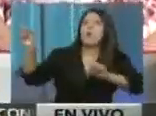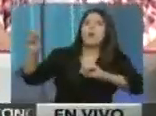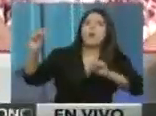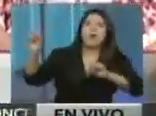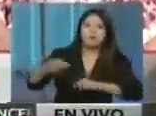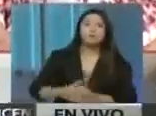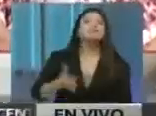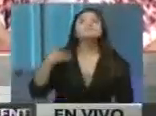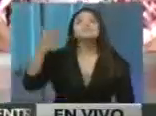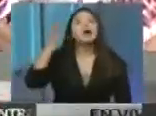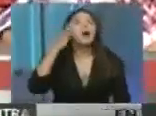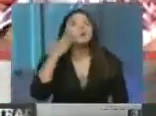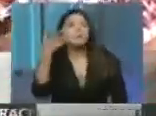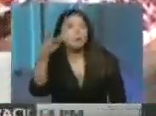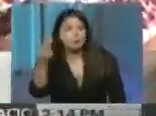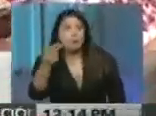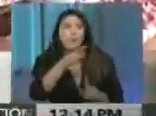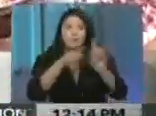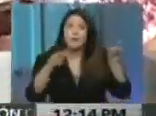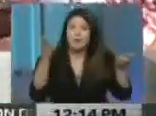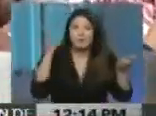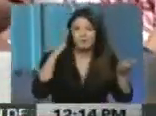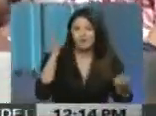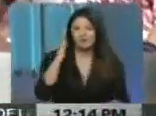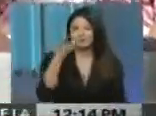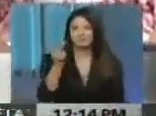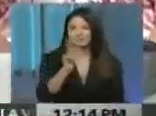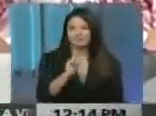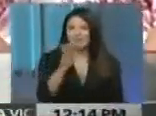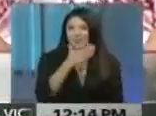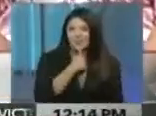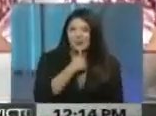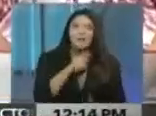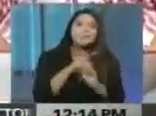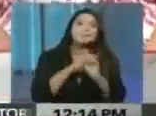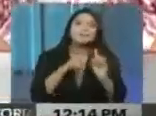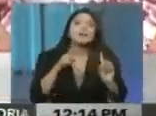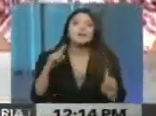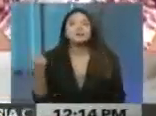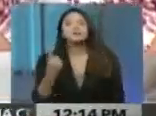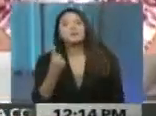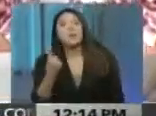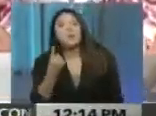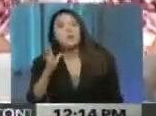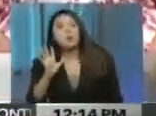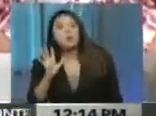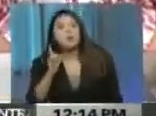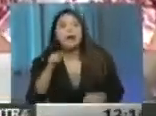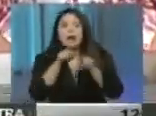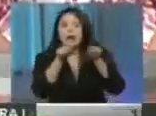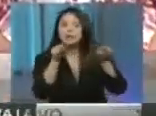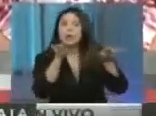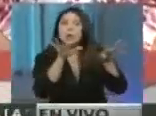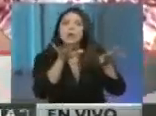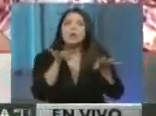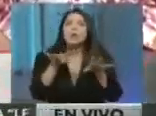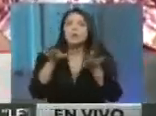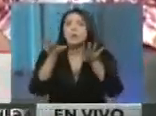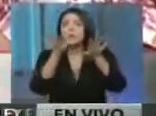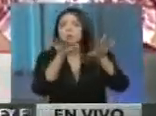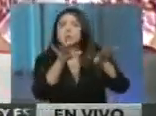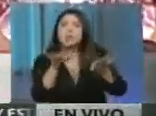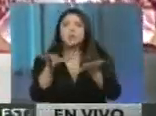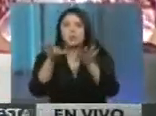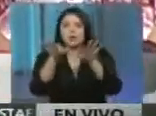Sabemos que no, ellos también lo saben. Solo que están manipulando,